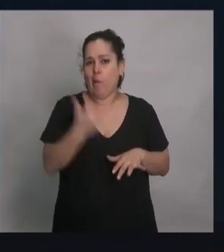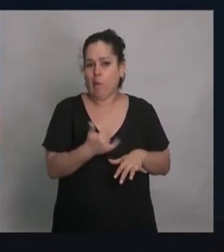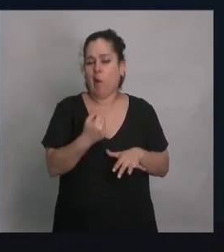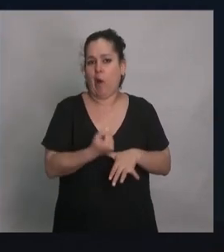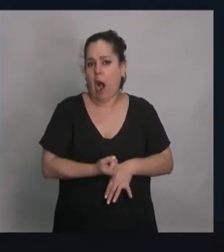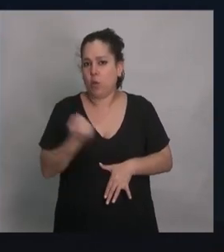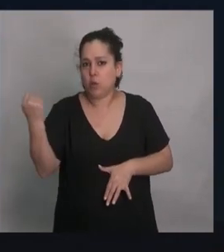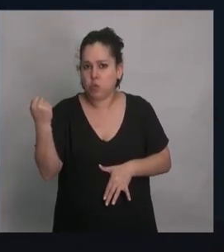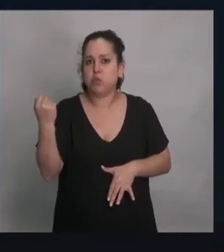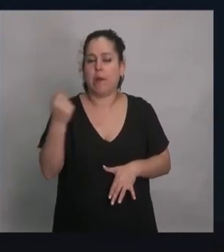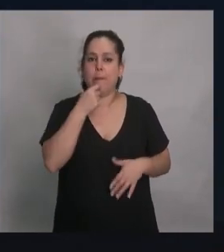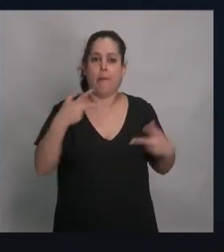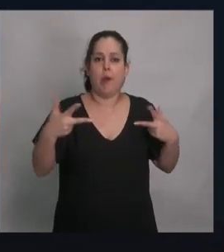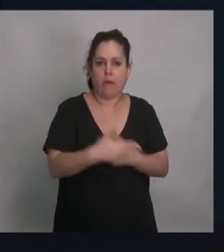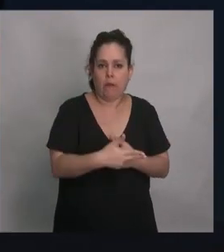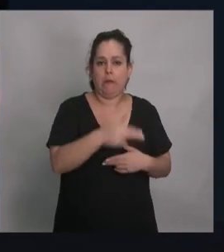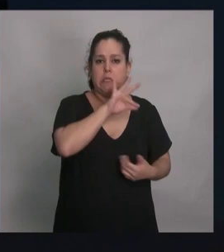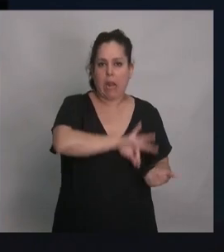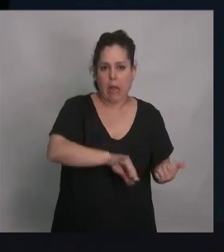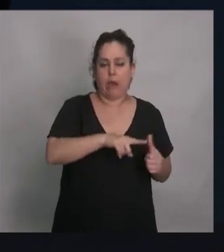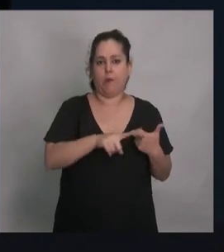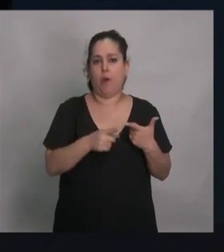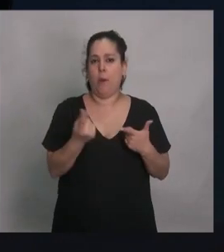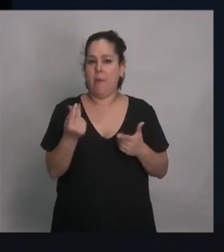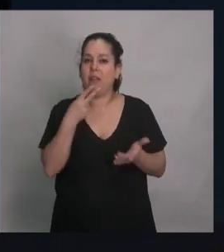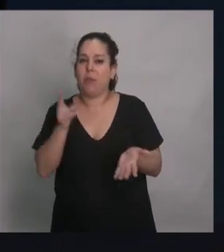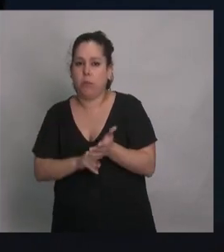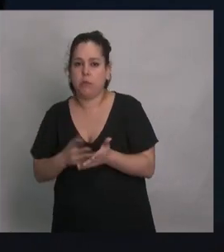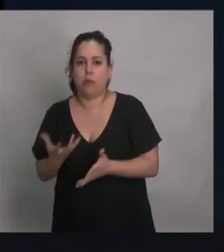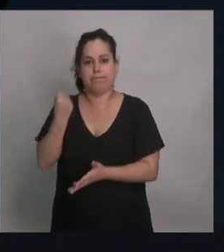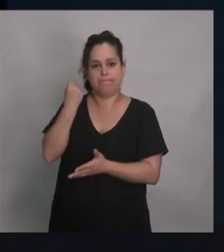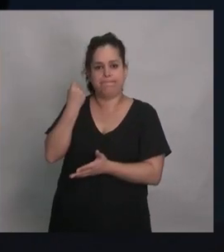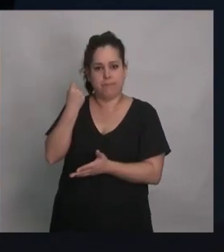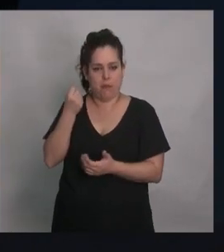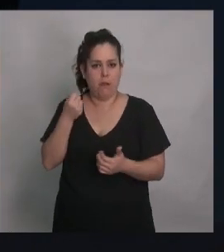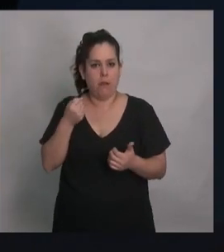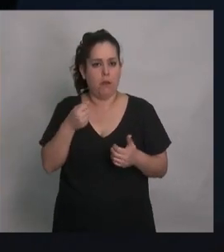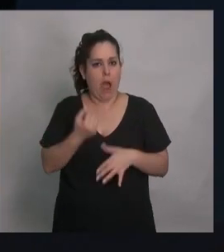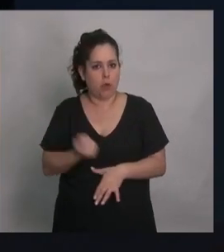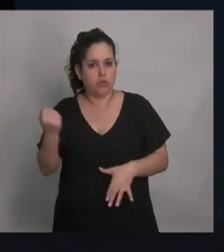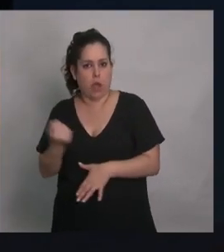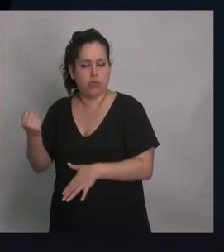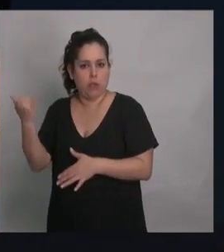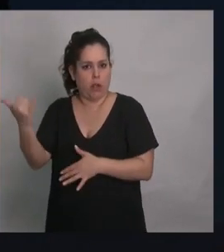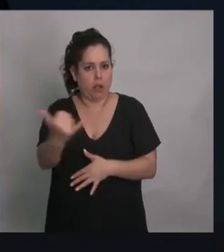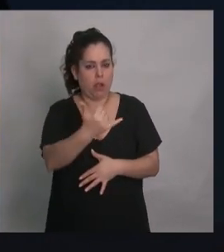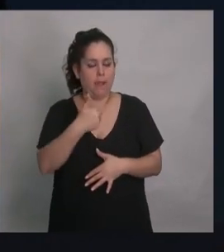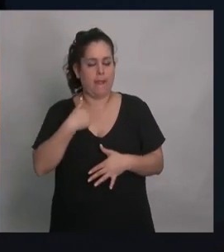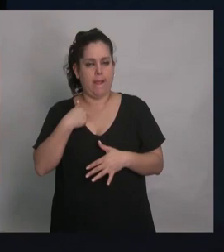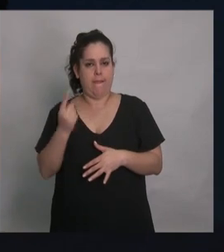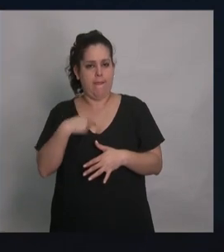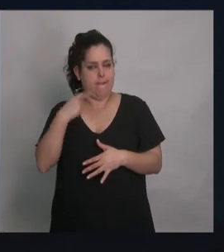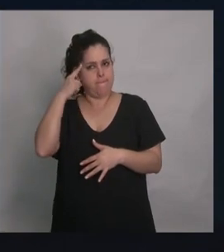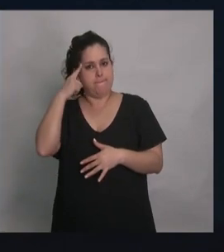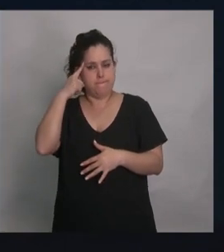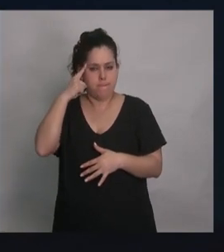recortes salariales, de pensiones y tal. Se creó una pequeña ola de esperanza que